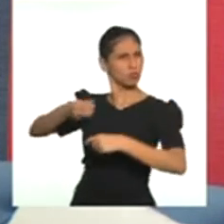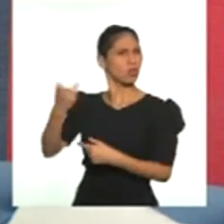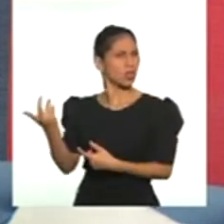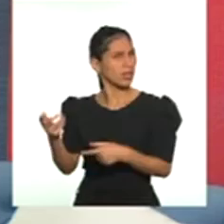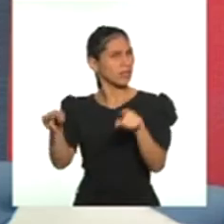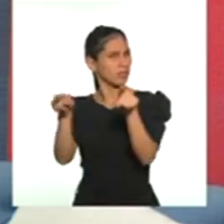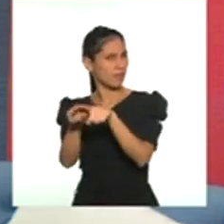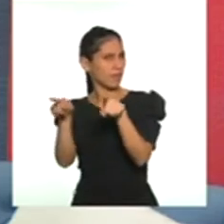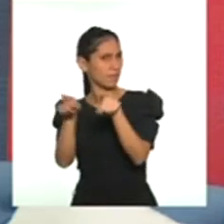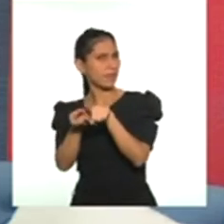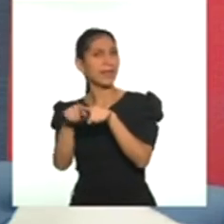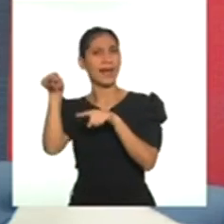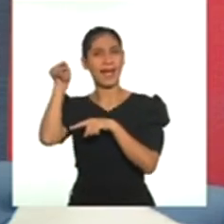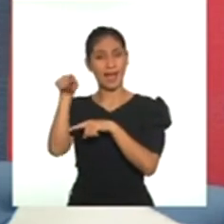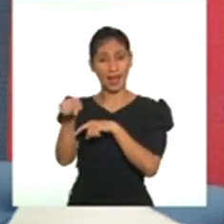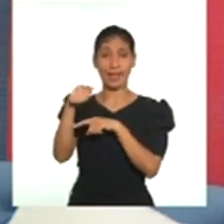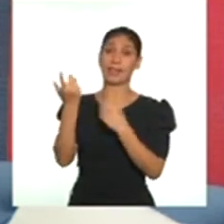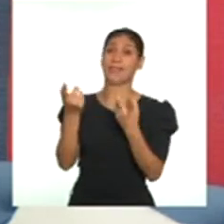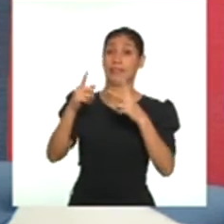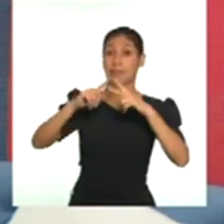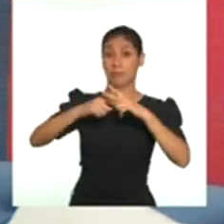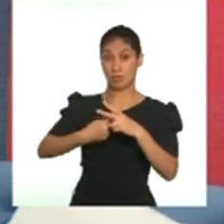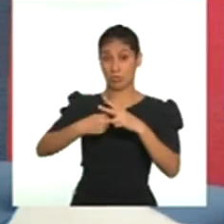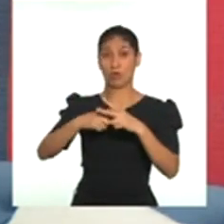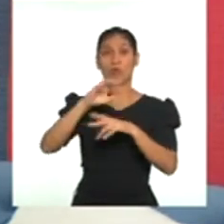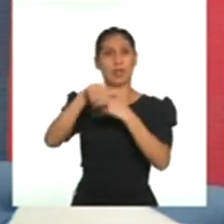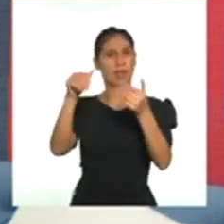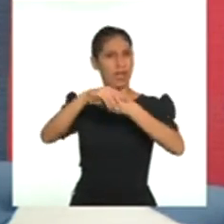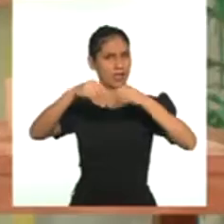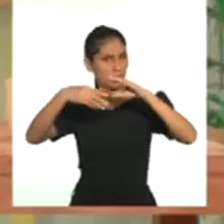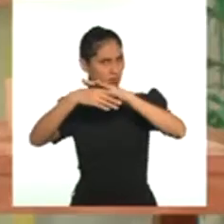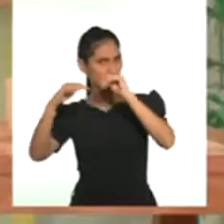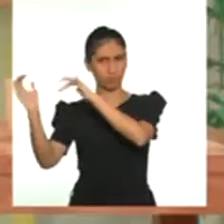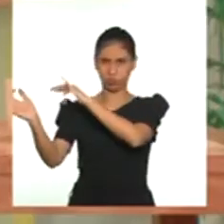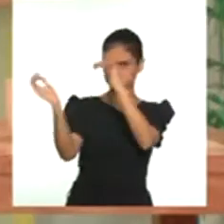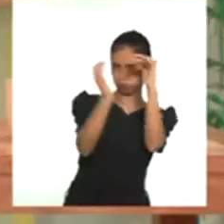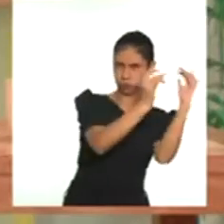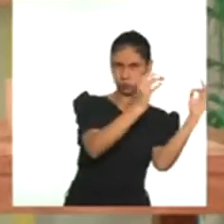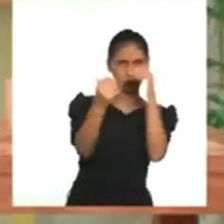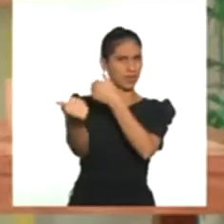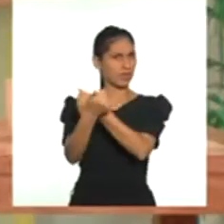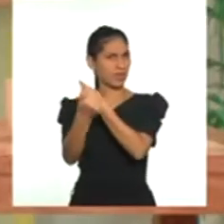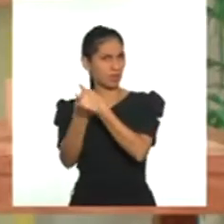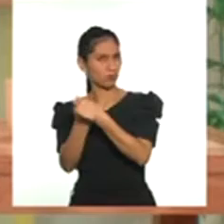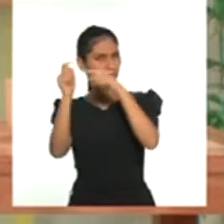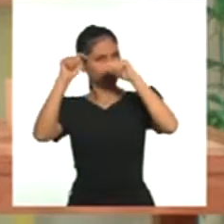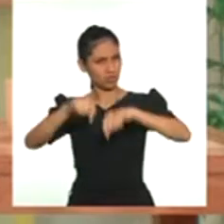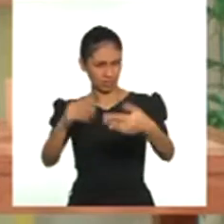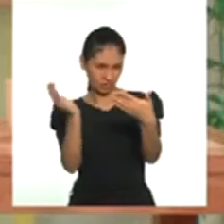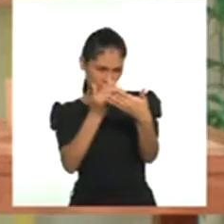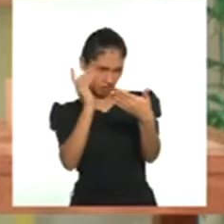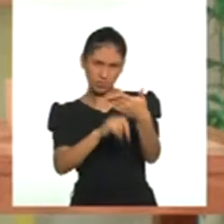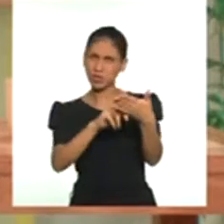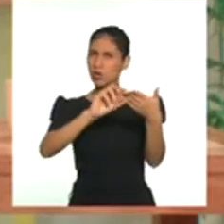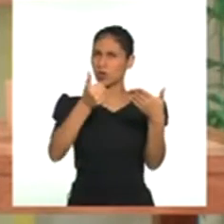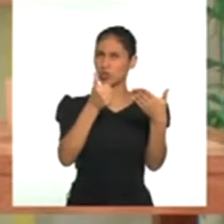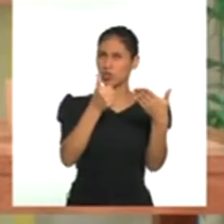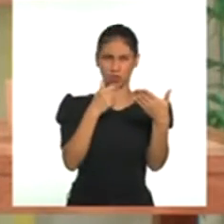famosa? Además de ser el lugar donde se dio la histórica batalla de Ayacucho. Aquí encontré algo sobre la presencia